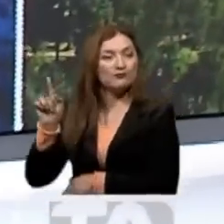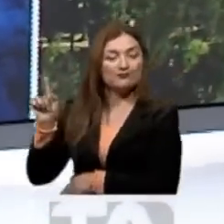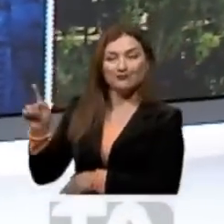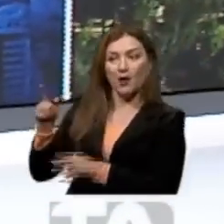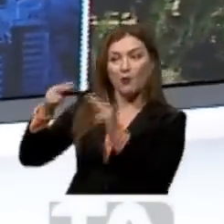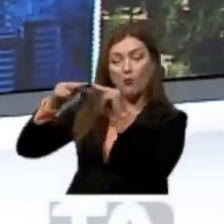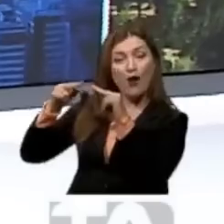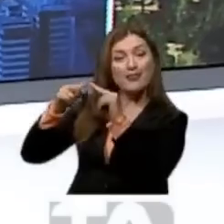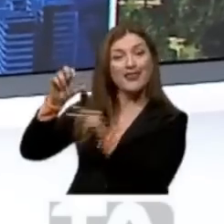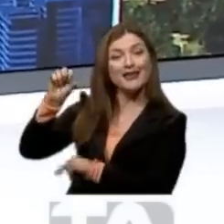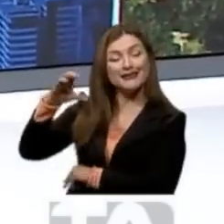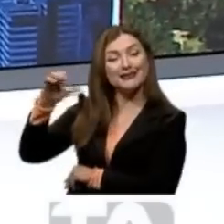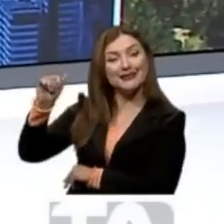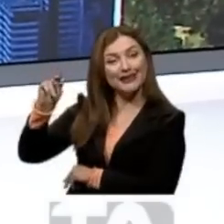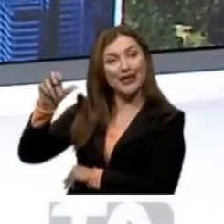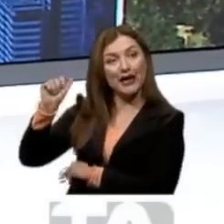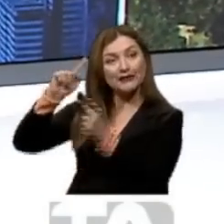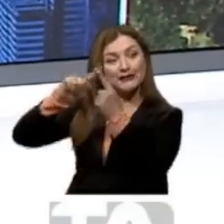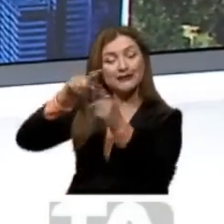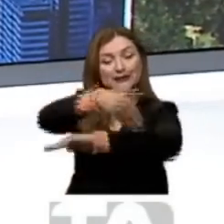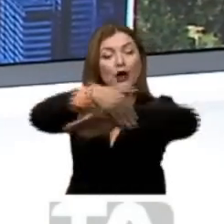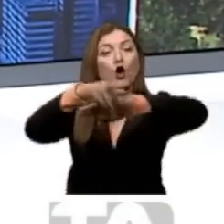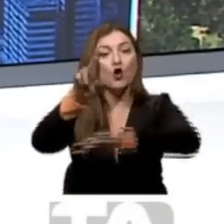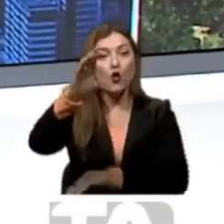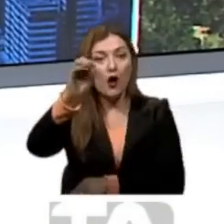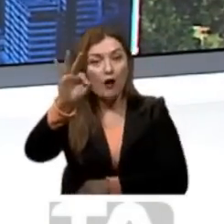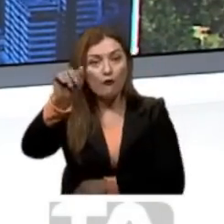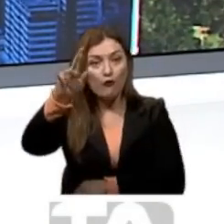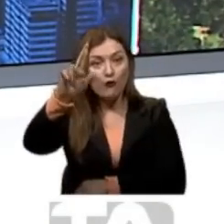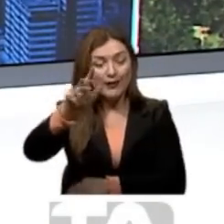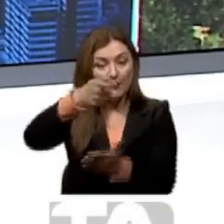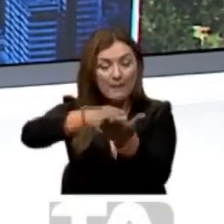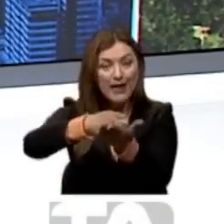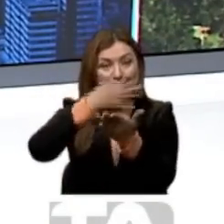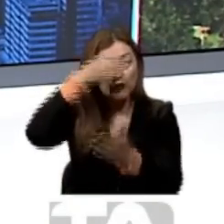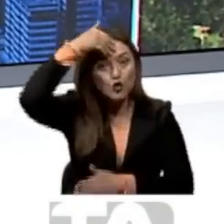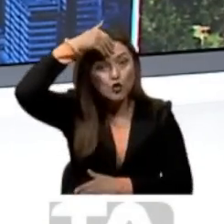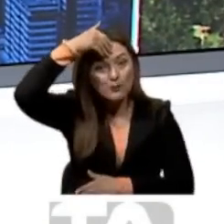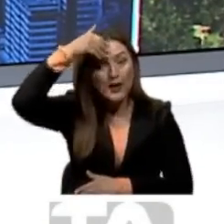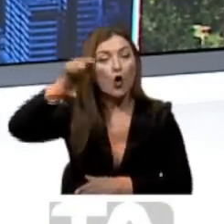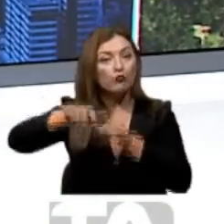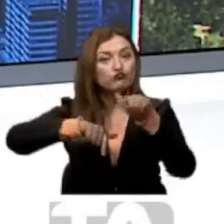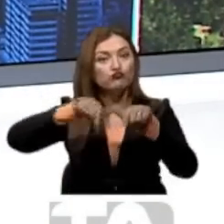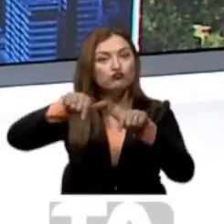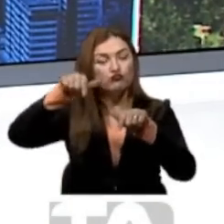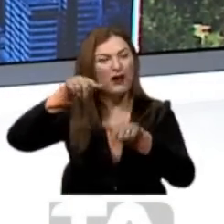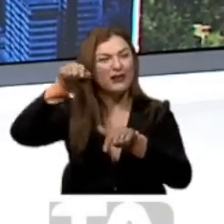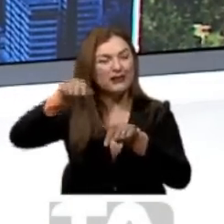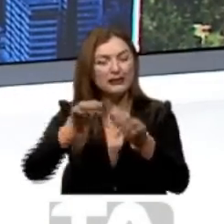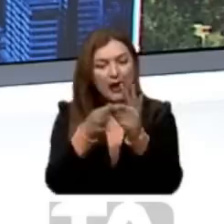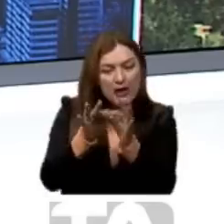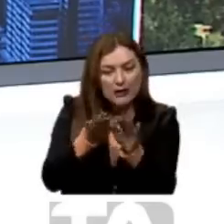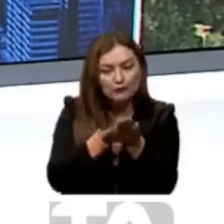desde el puente del Sena hasta la calle Rocafuerte en la plaza de Santo Domingo, pues bueno, va a ser intervenida por trabajos de